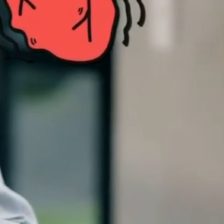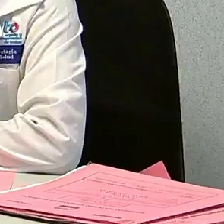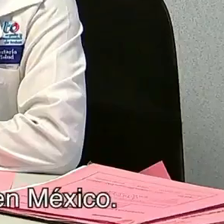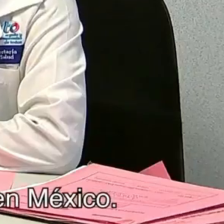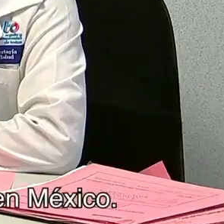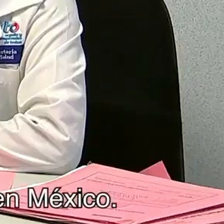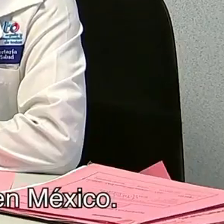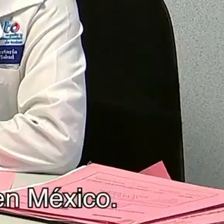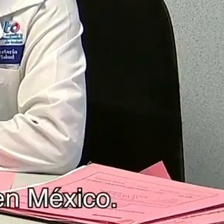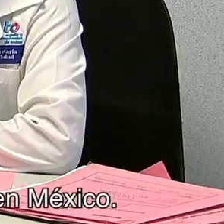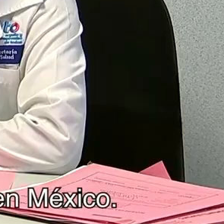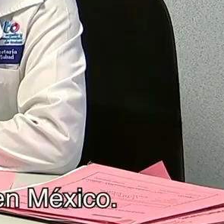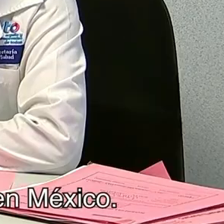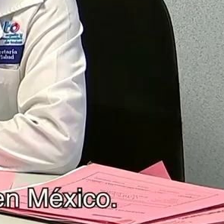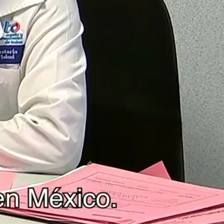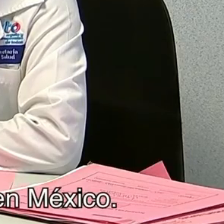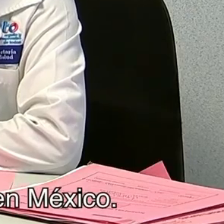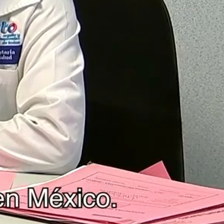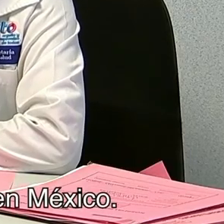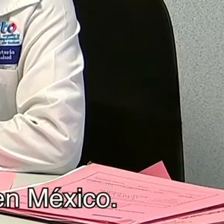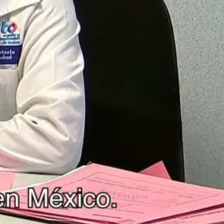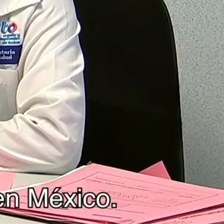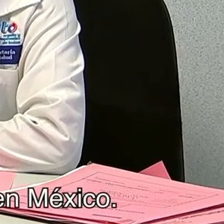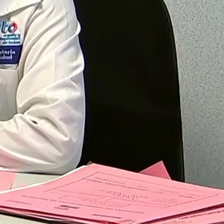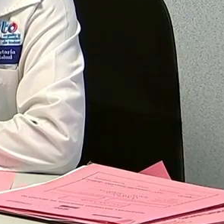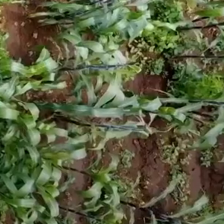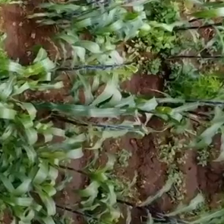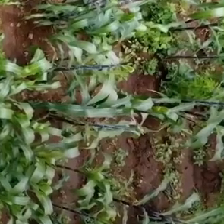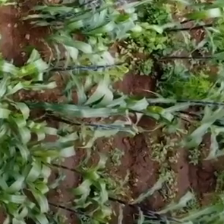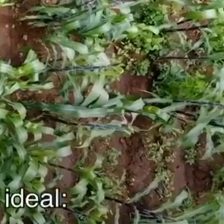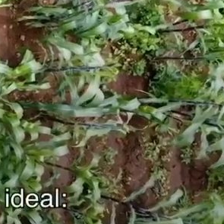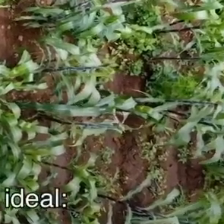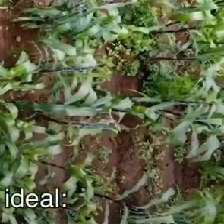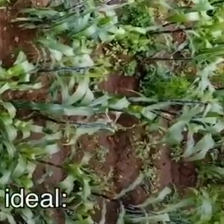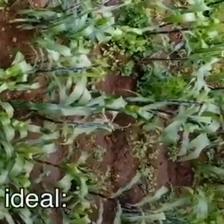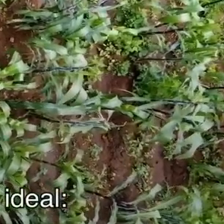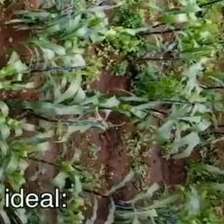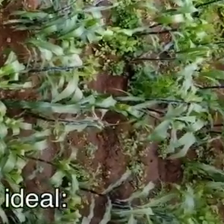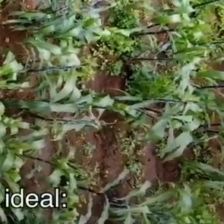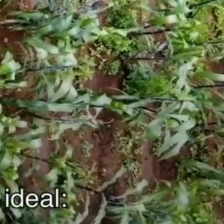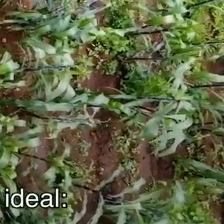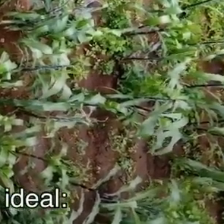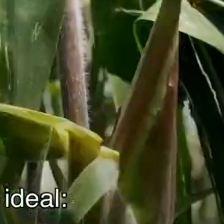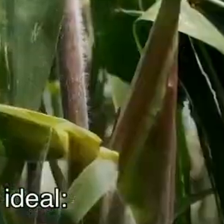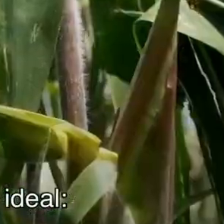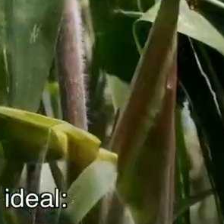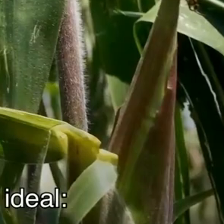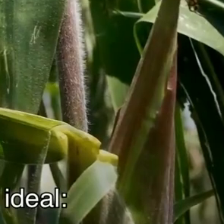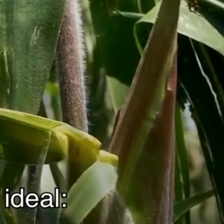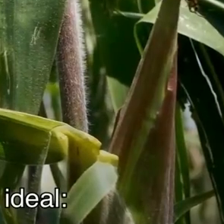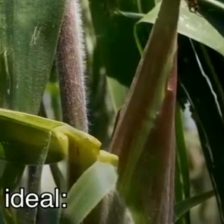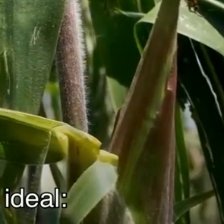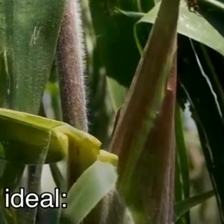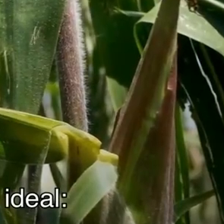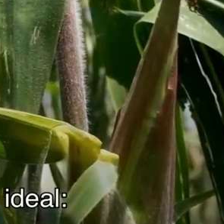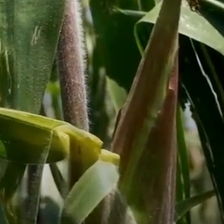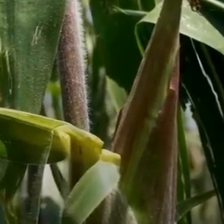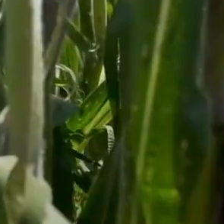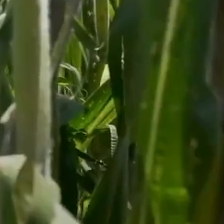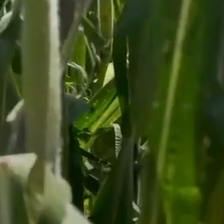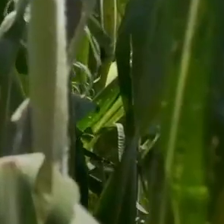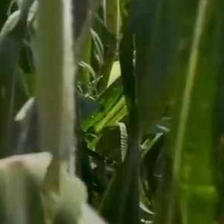cardiovasculares, que están entre las principales causas de muerte en México. Por fortuna, en México tenemos la